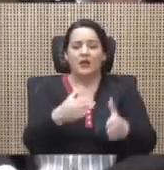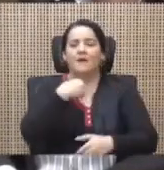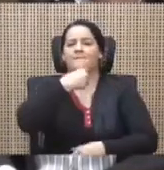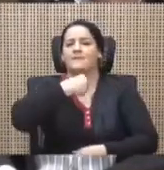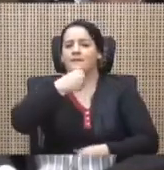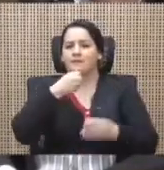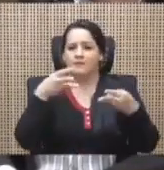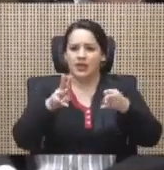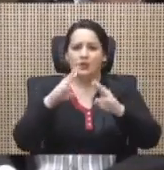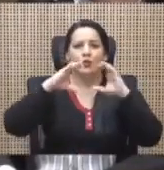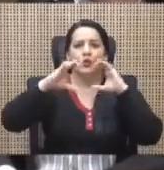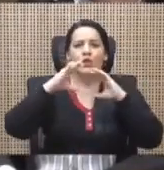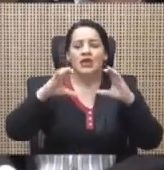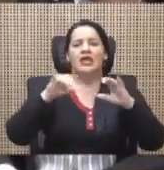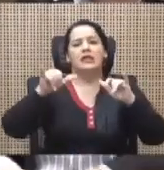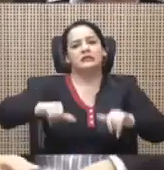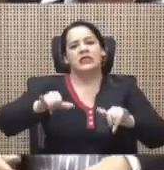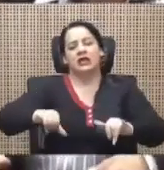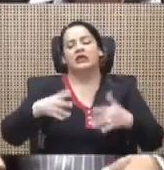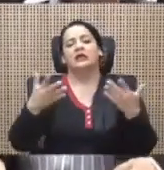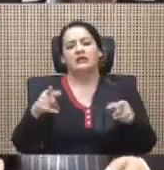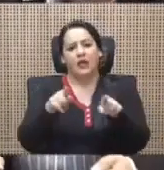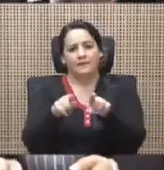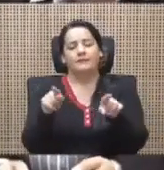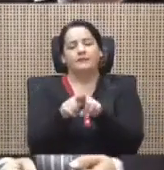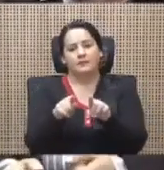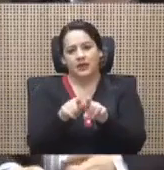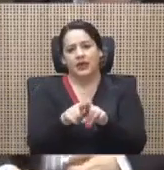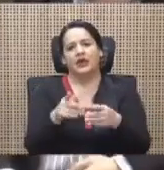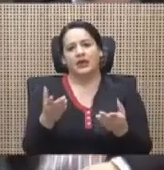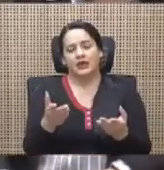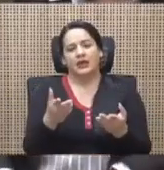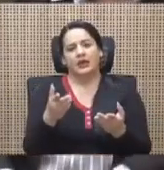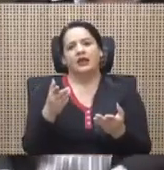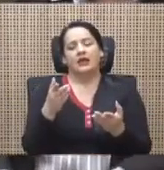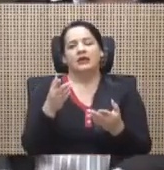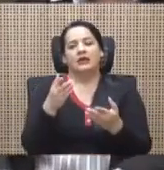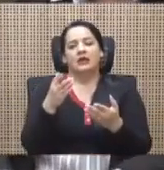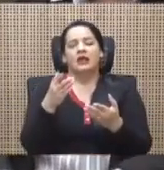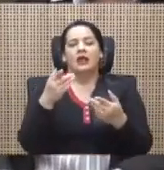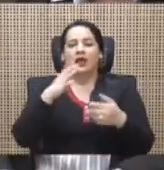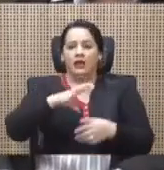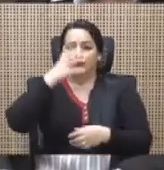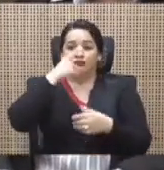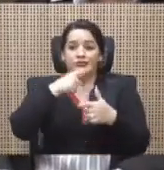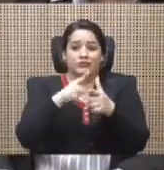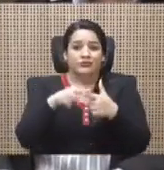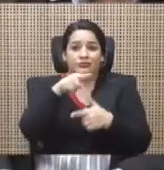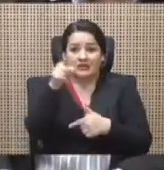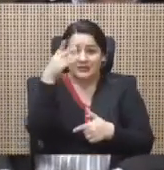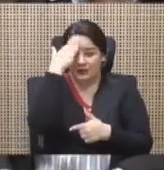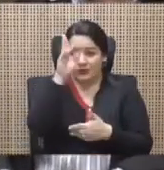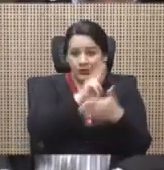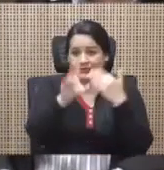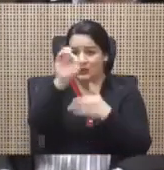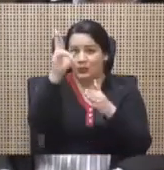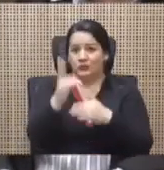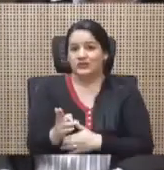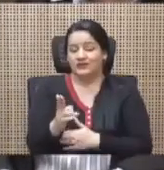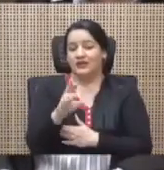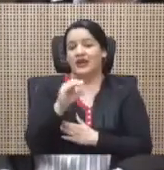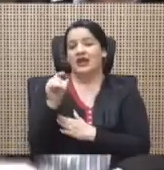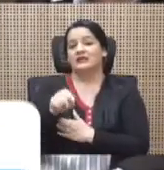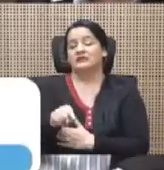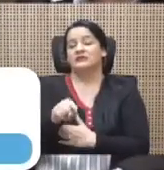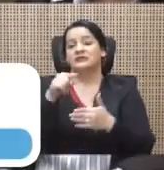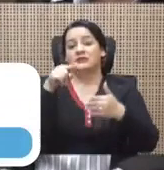estarían rasgando las vestiduras. Señores, la UCR es una universidad pública. Todos los estudiantes, y aunque fuera privada, todos los